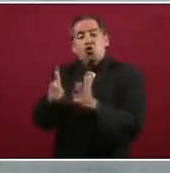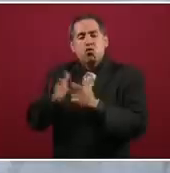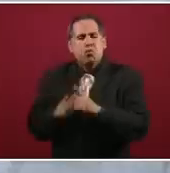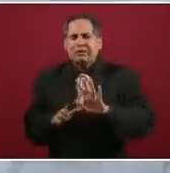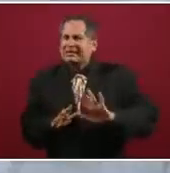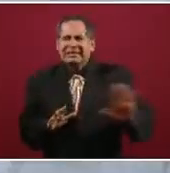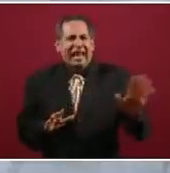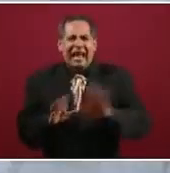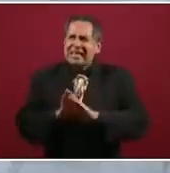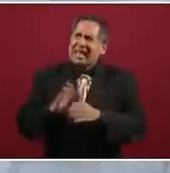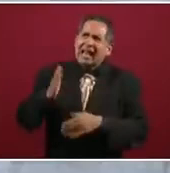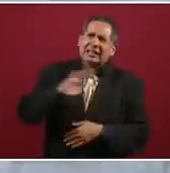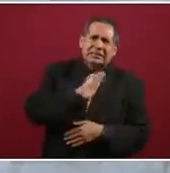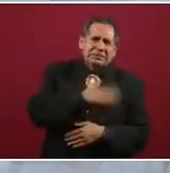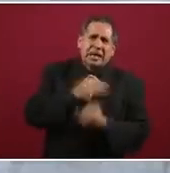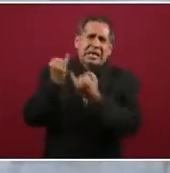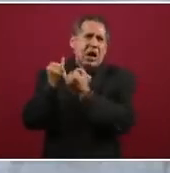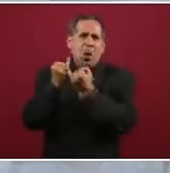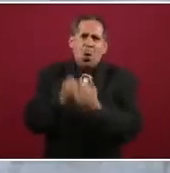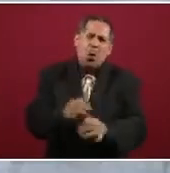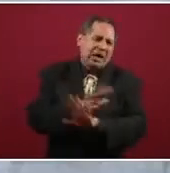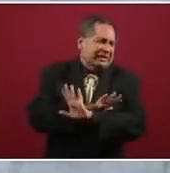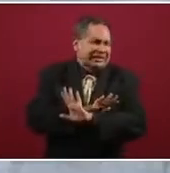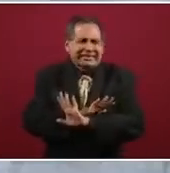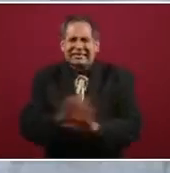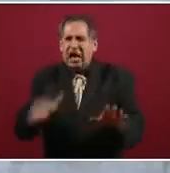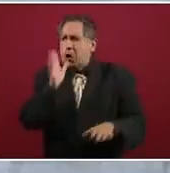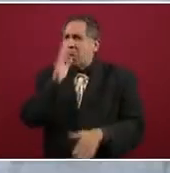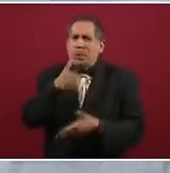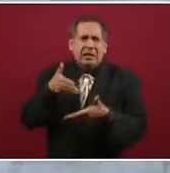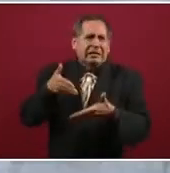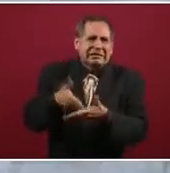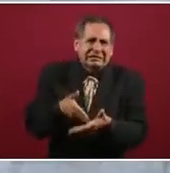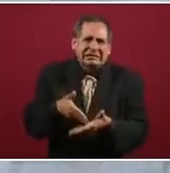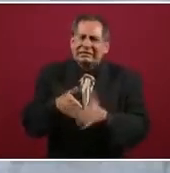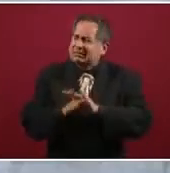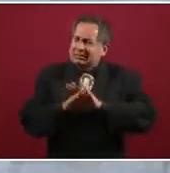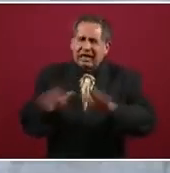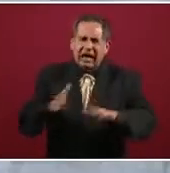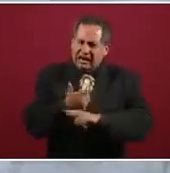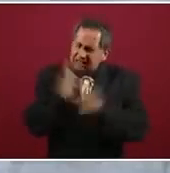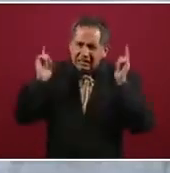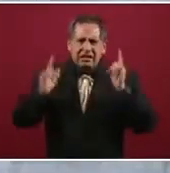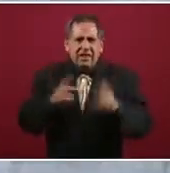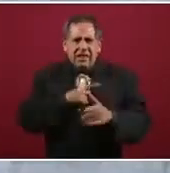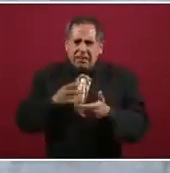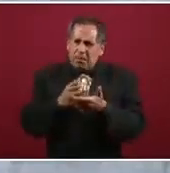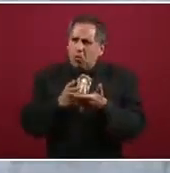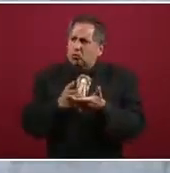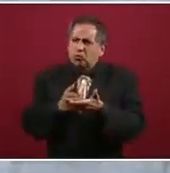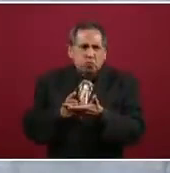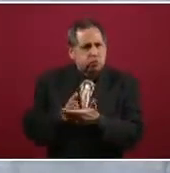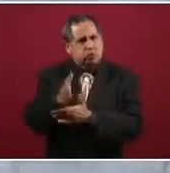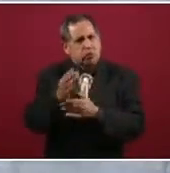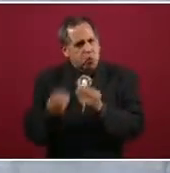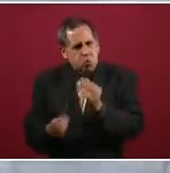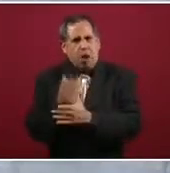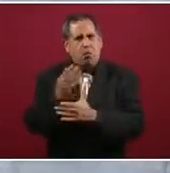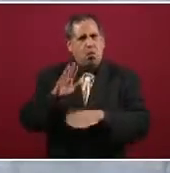fardo, que era la gran piedra que impedía a México despegar, ser una nación